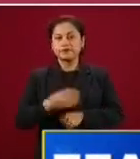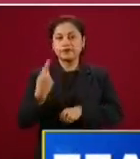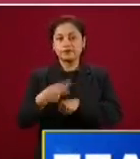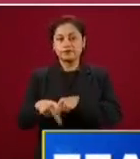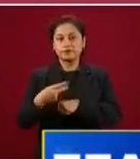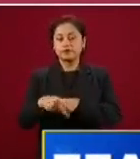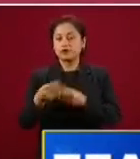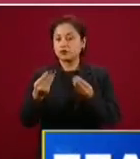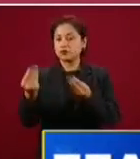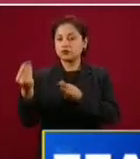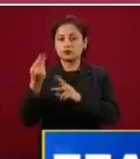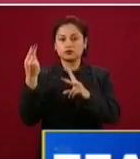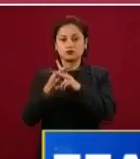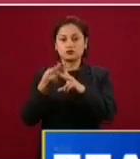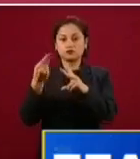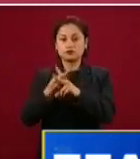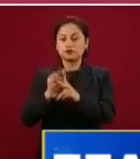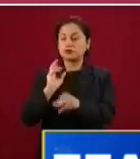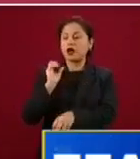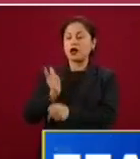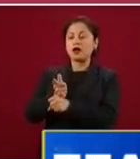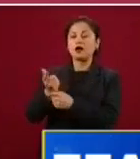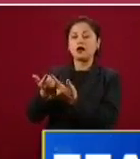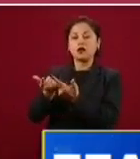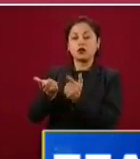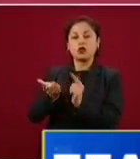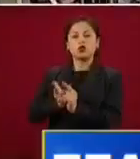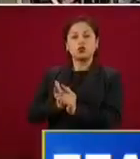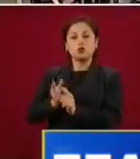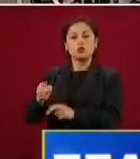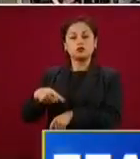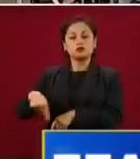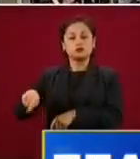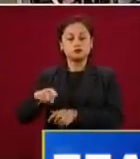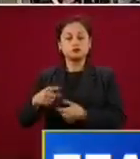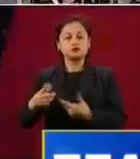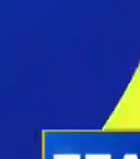homicidios, y son bandas que se están ahí confrontando.